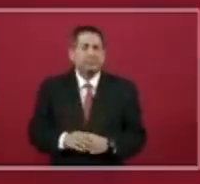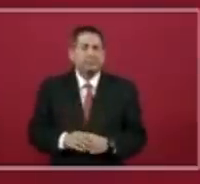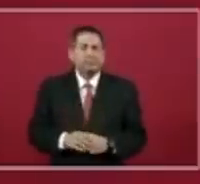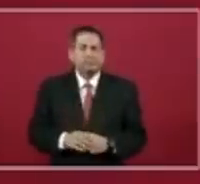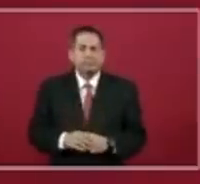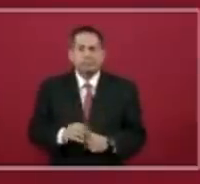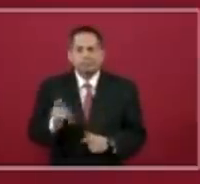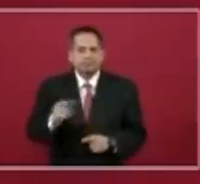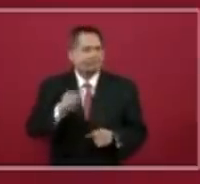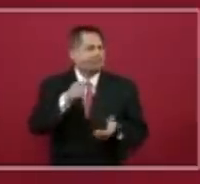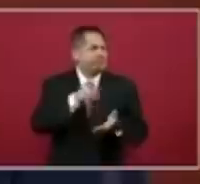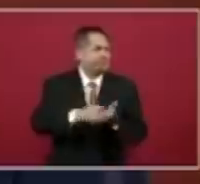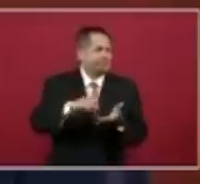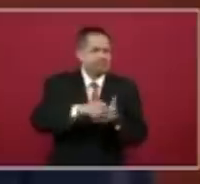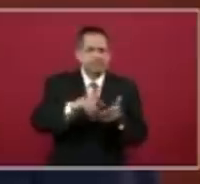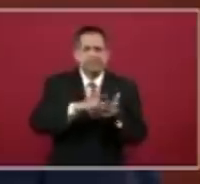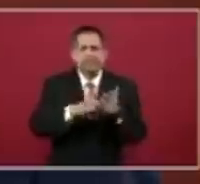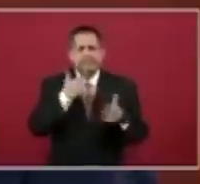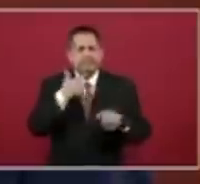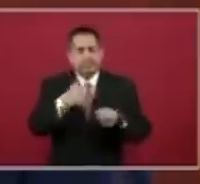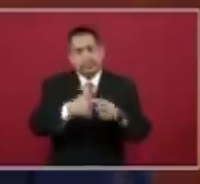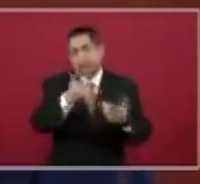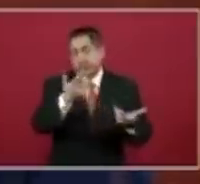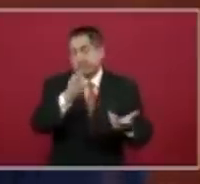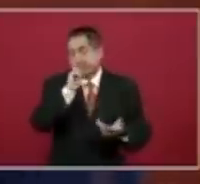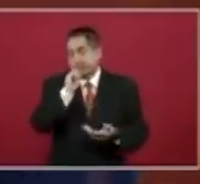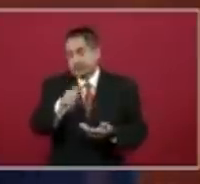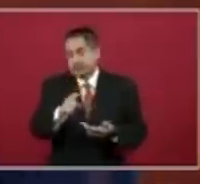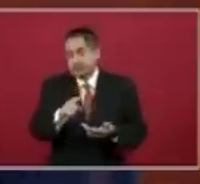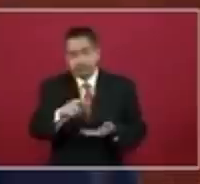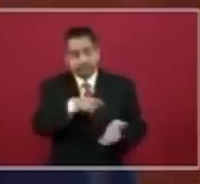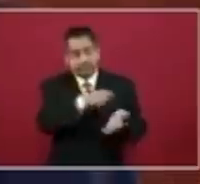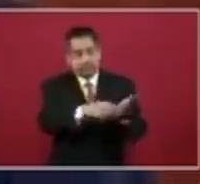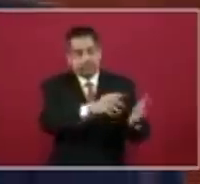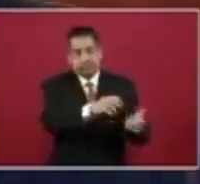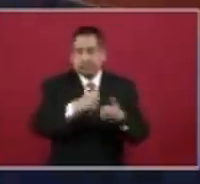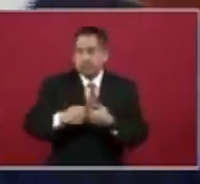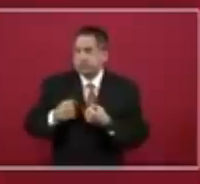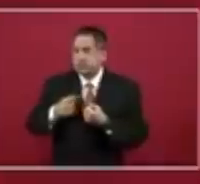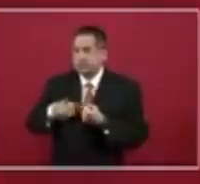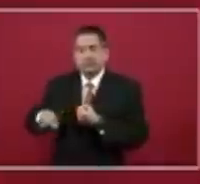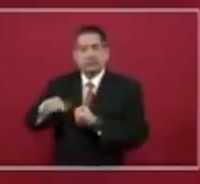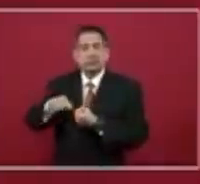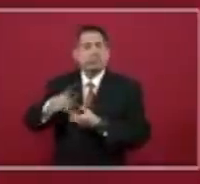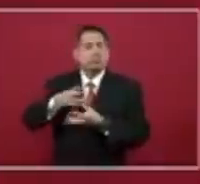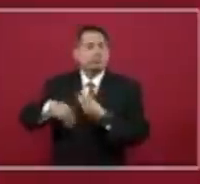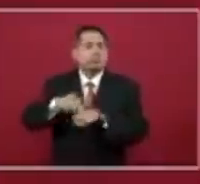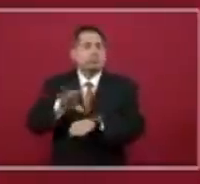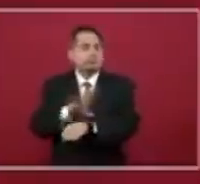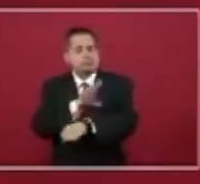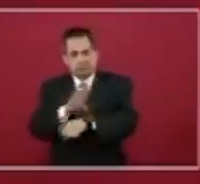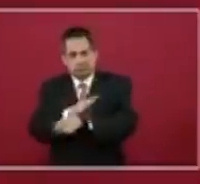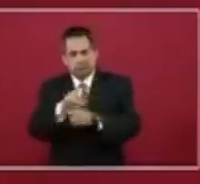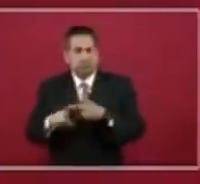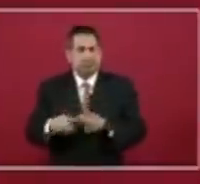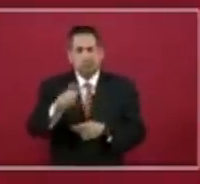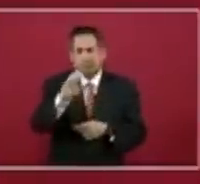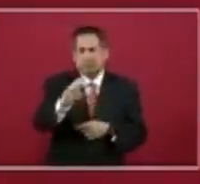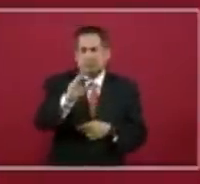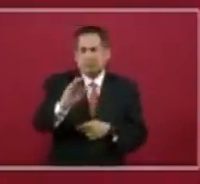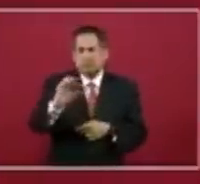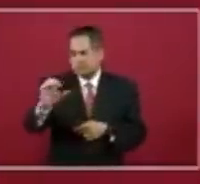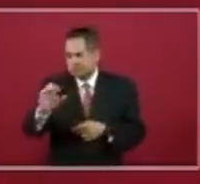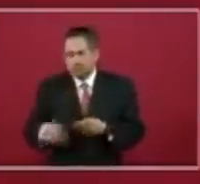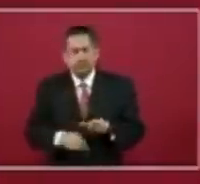en la compra de combustibles, porque se compran combustibles para generar energía eléctrica en la Comisión Federal de